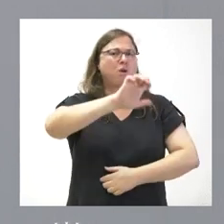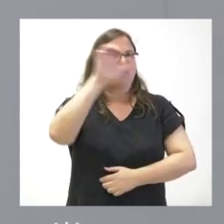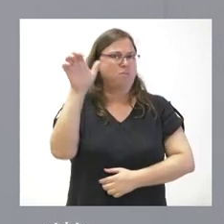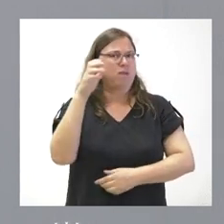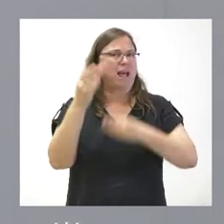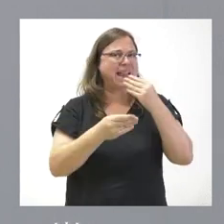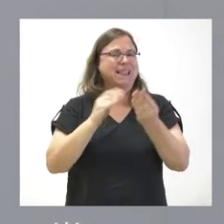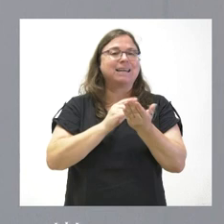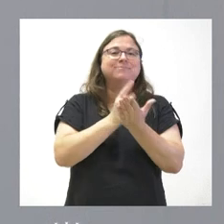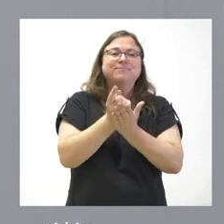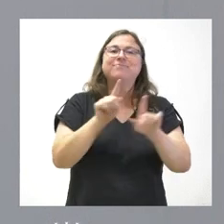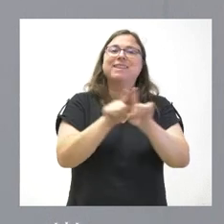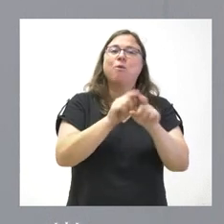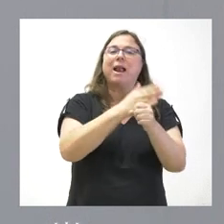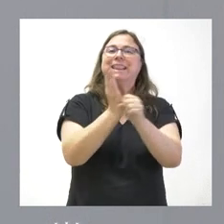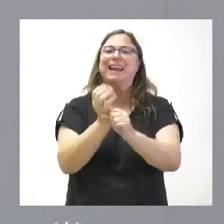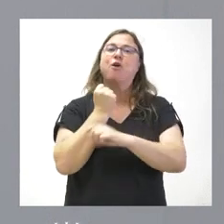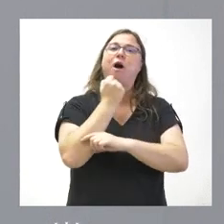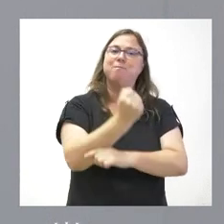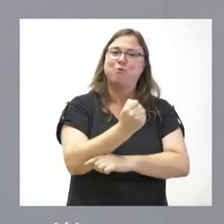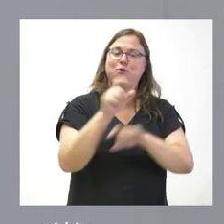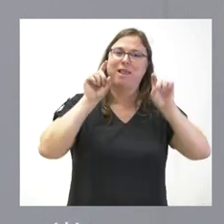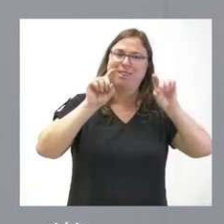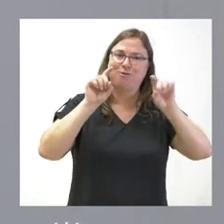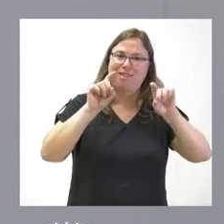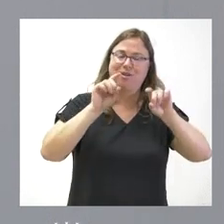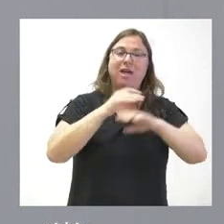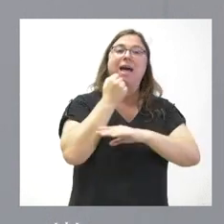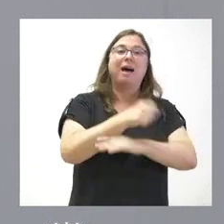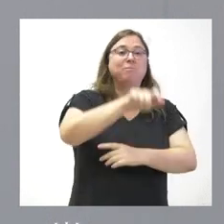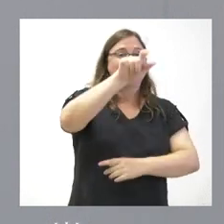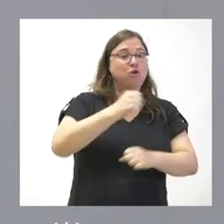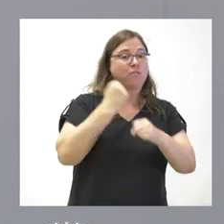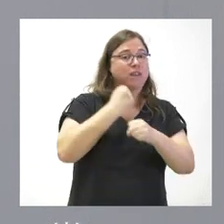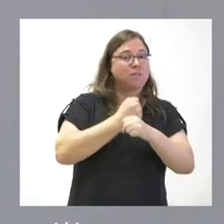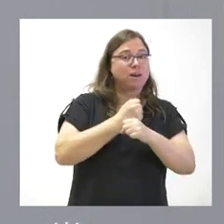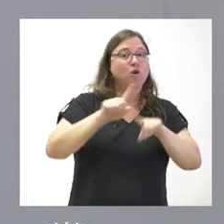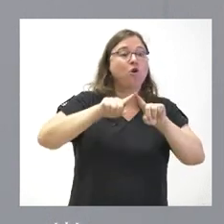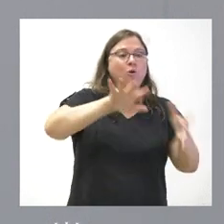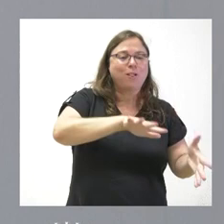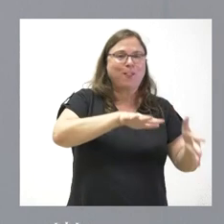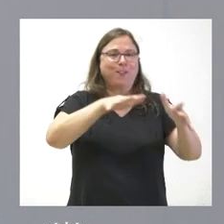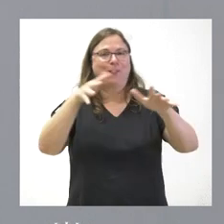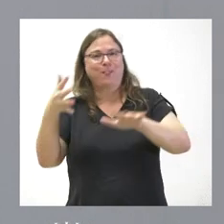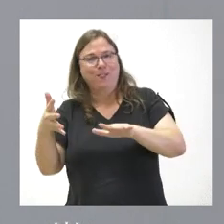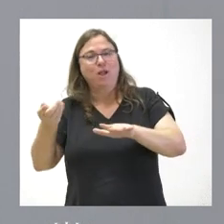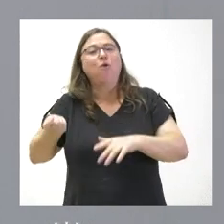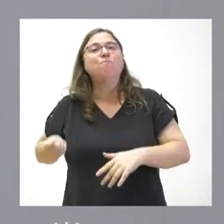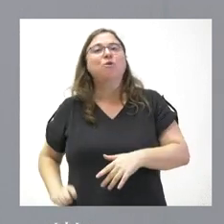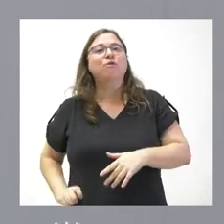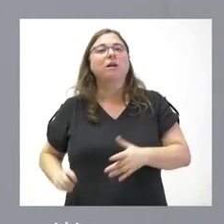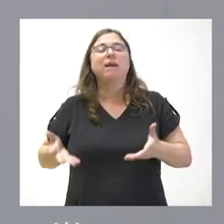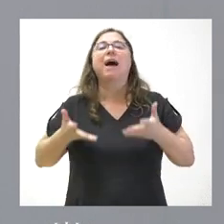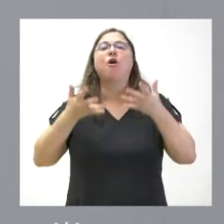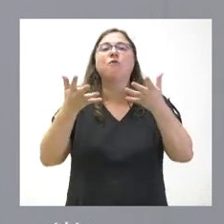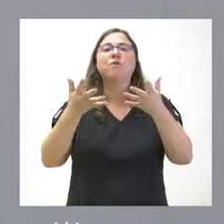itinerarios educativos que apoyen a los ciudadanos en su trabajo o durante la transición profesional con una nueva oferta de